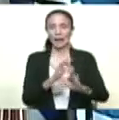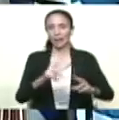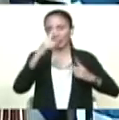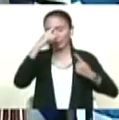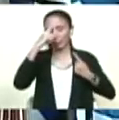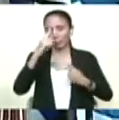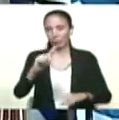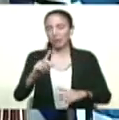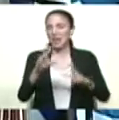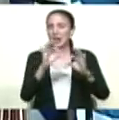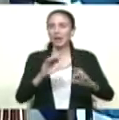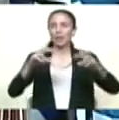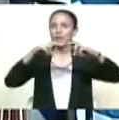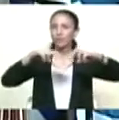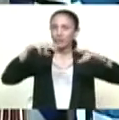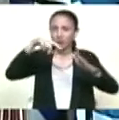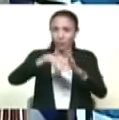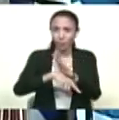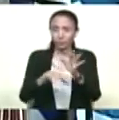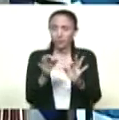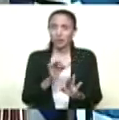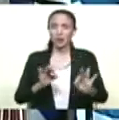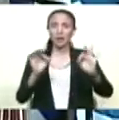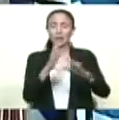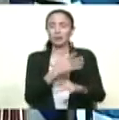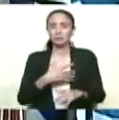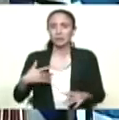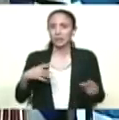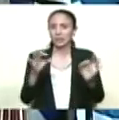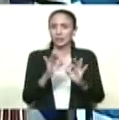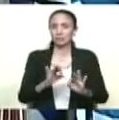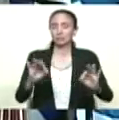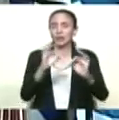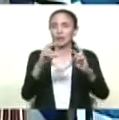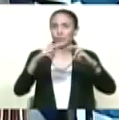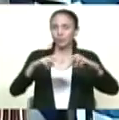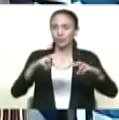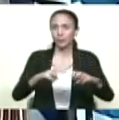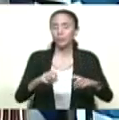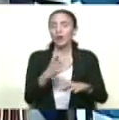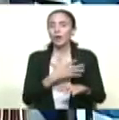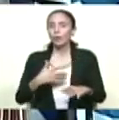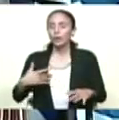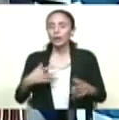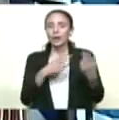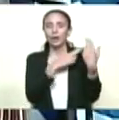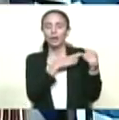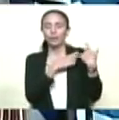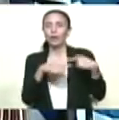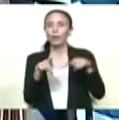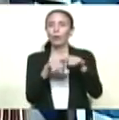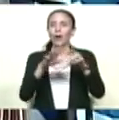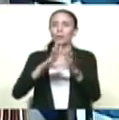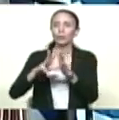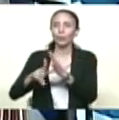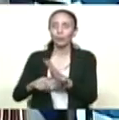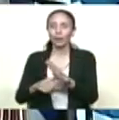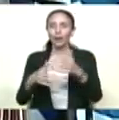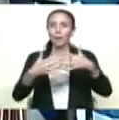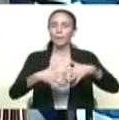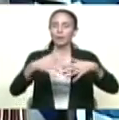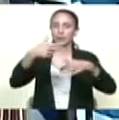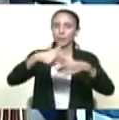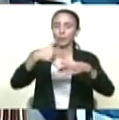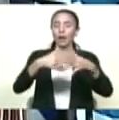no se atreve a investigar absolutamente nada sino favorecer a cada uno de los gerentes corruptos de pedevesa que hoy